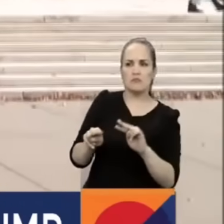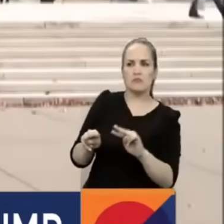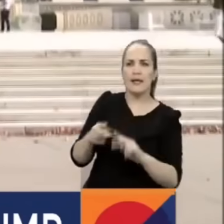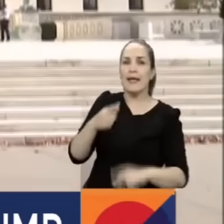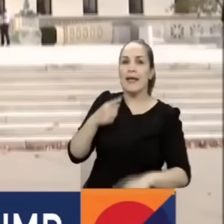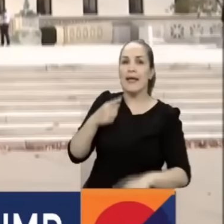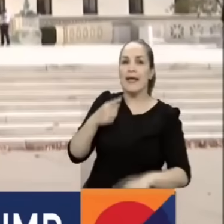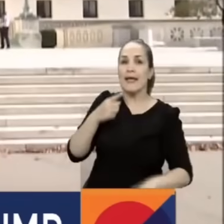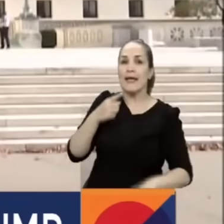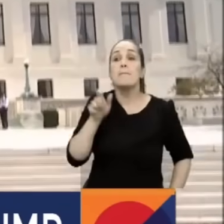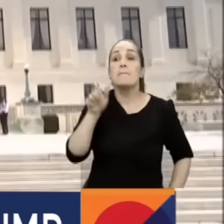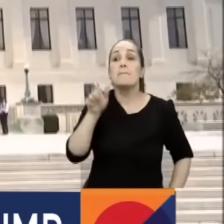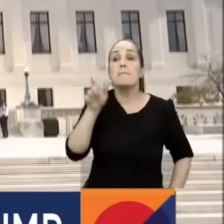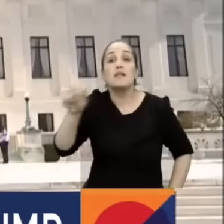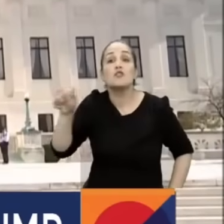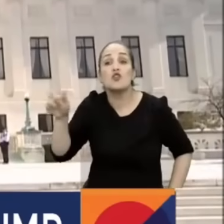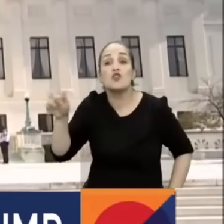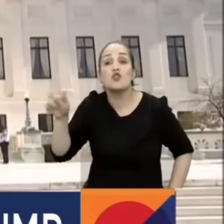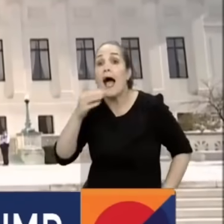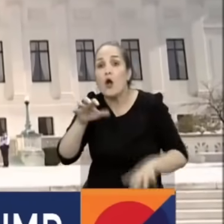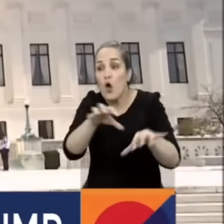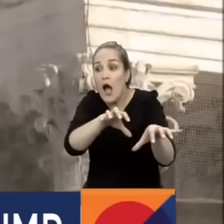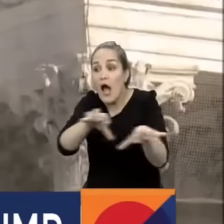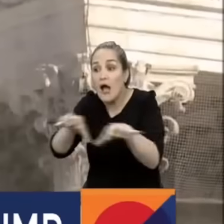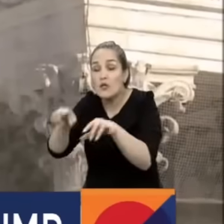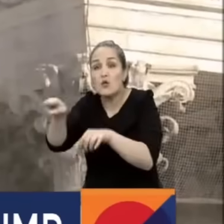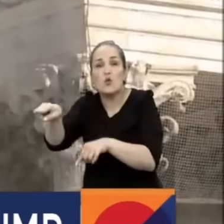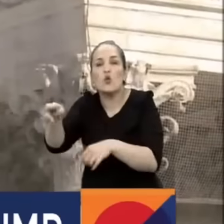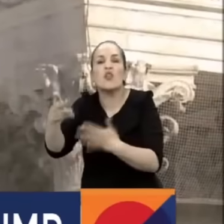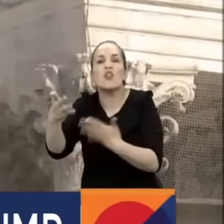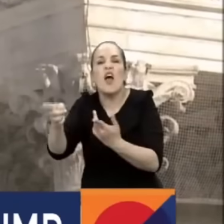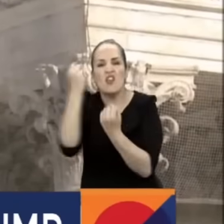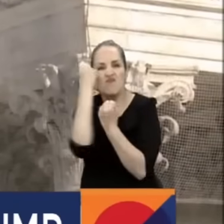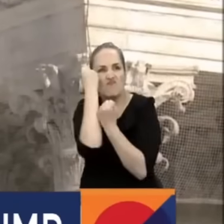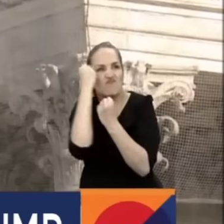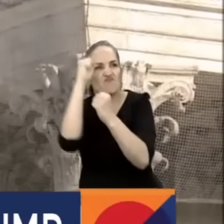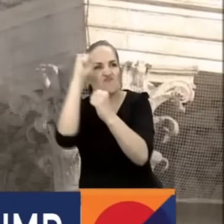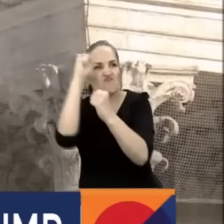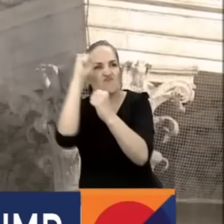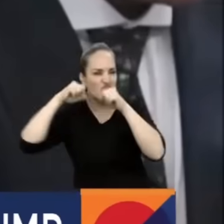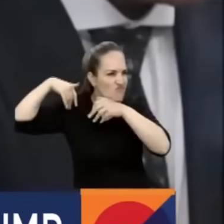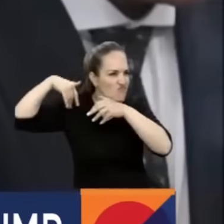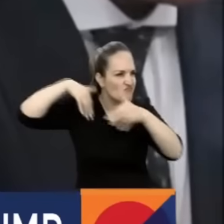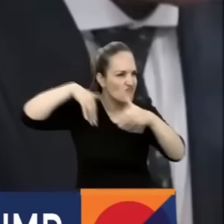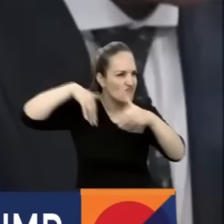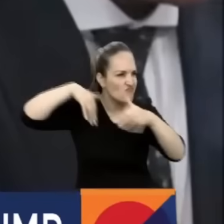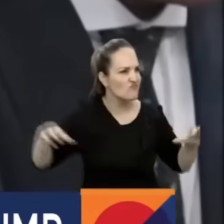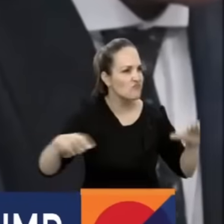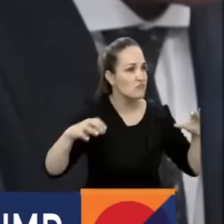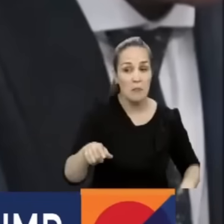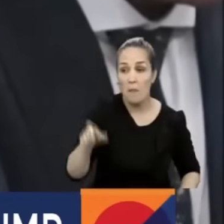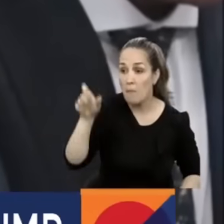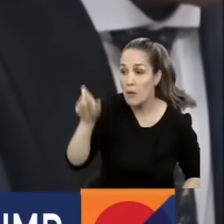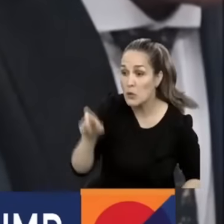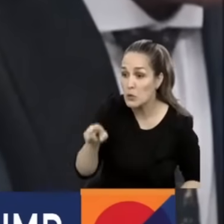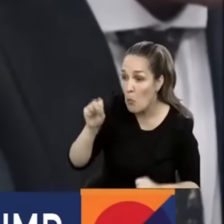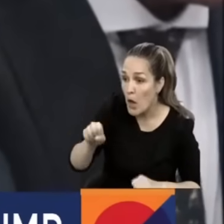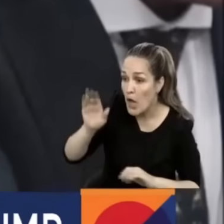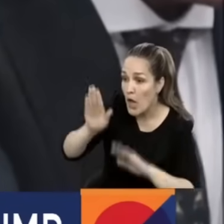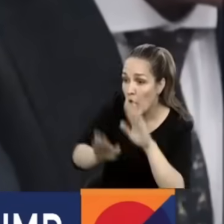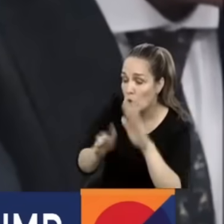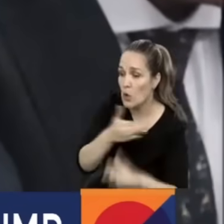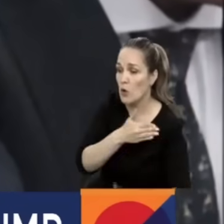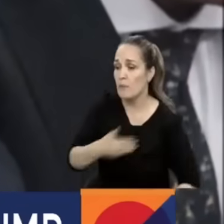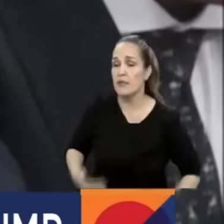que se prohíbe a todo aquel que incurra en actos de insurrección o rebelión ser considerado legalmente como aspirante a